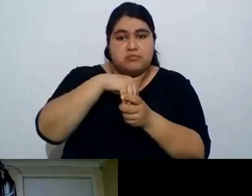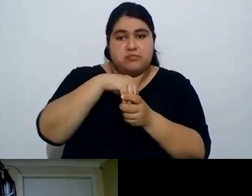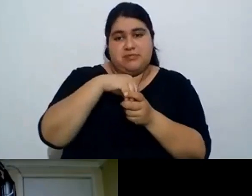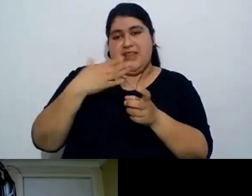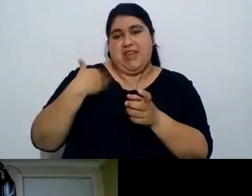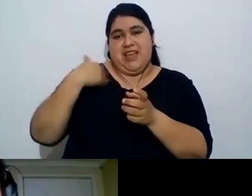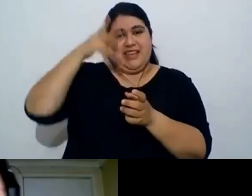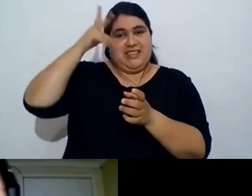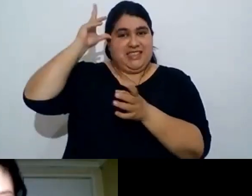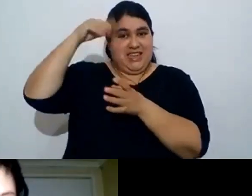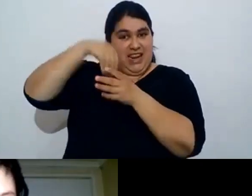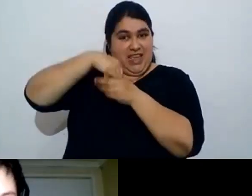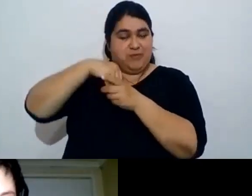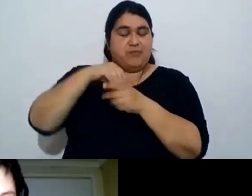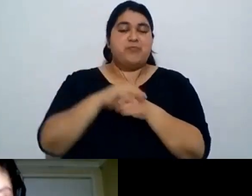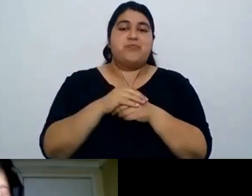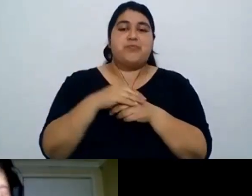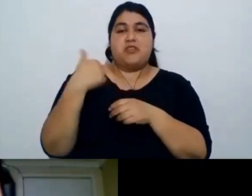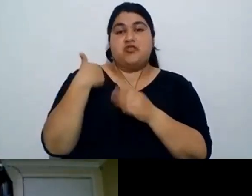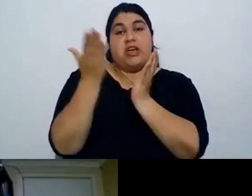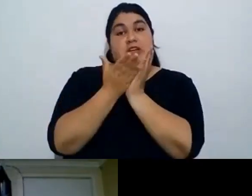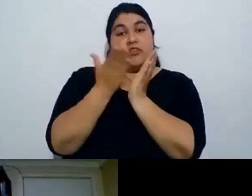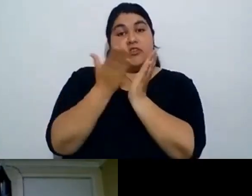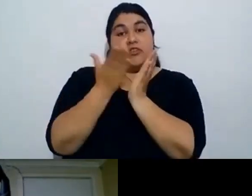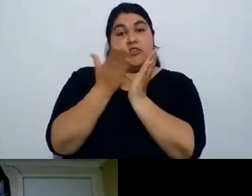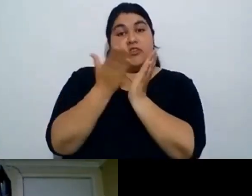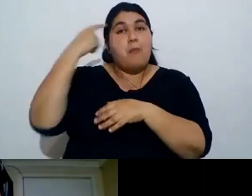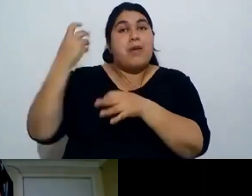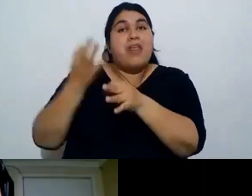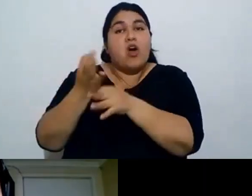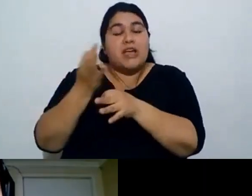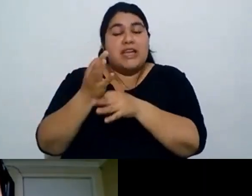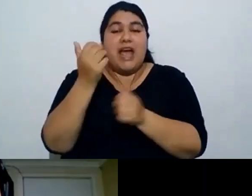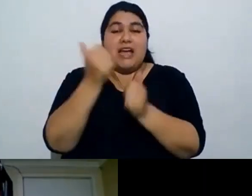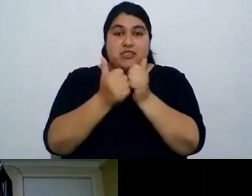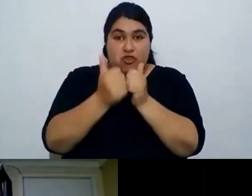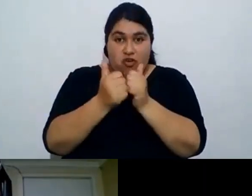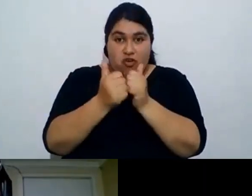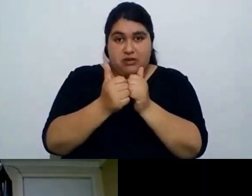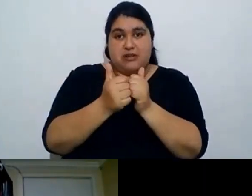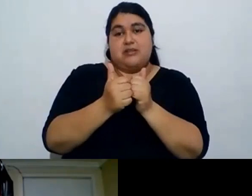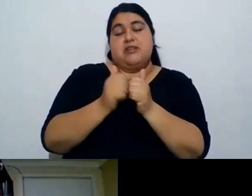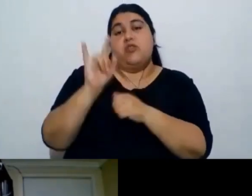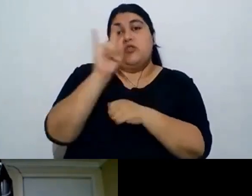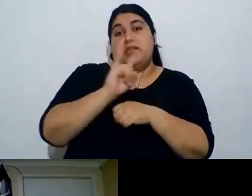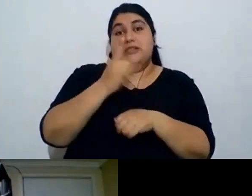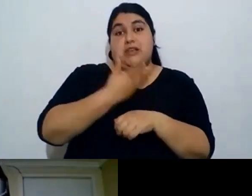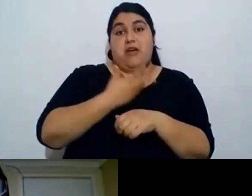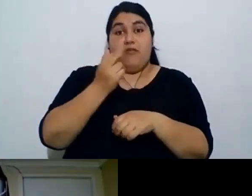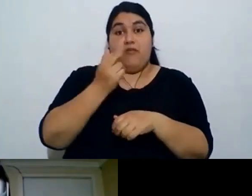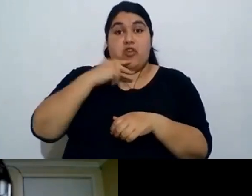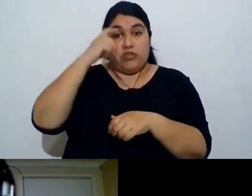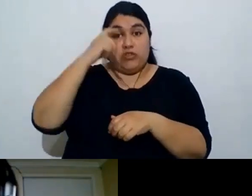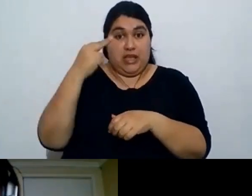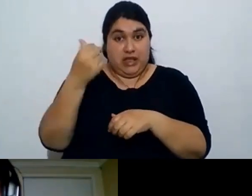Chile. Yo soy estudiante de Pedagogía en Historia de la Universidad de la Frontera, en Temuco,